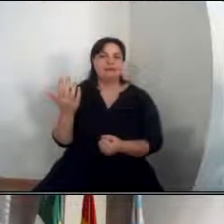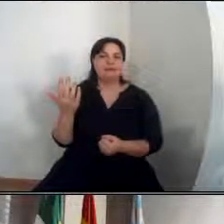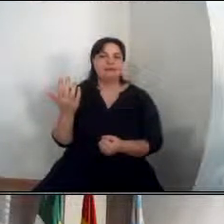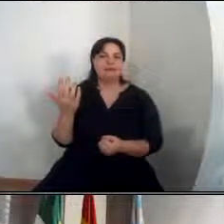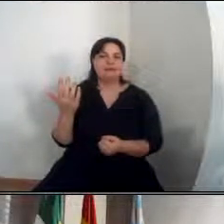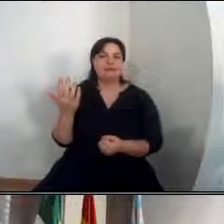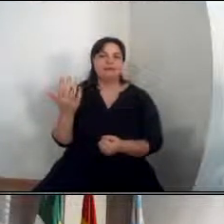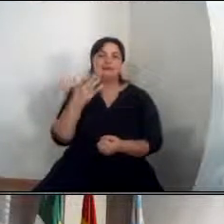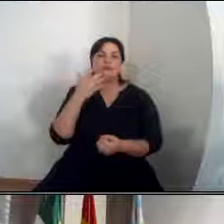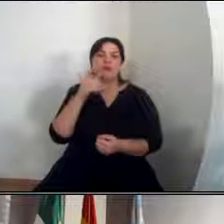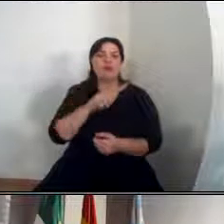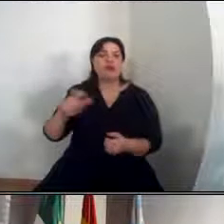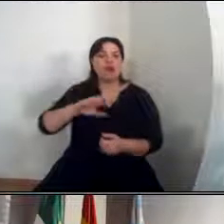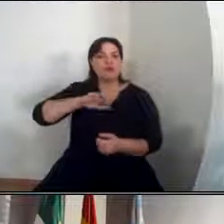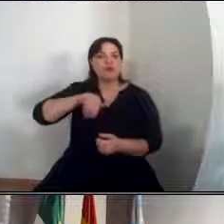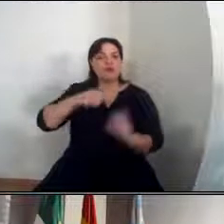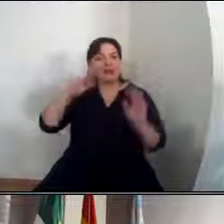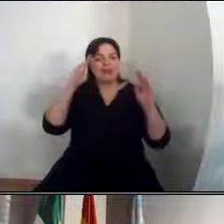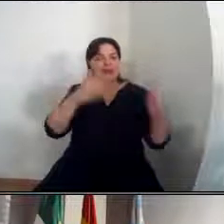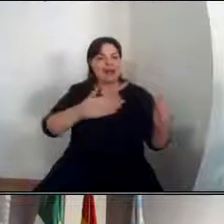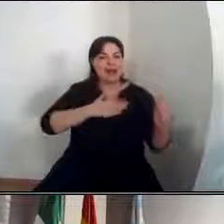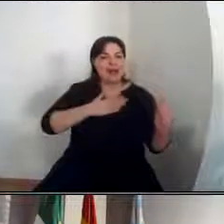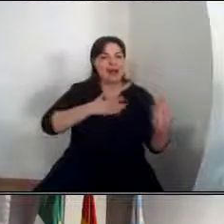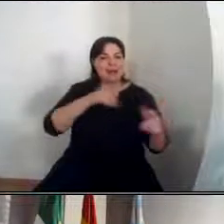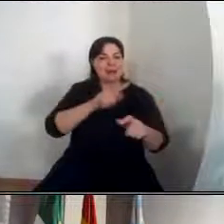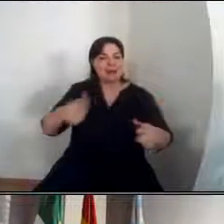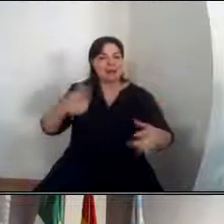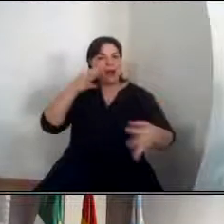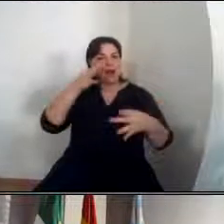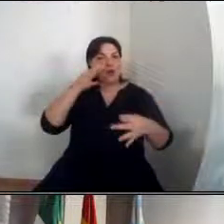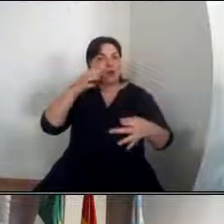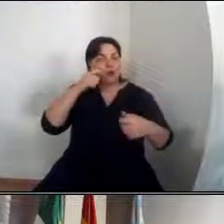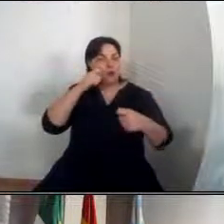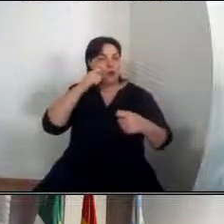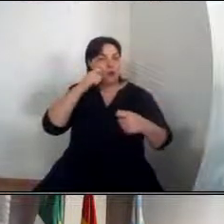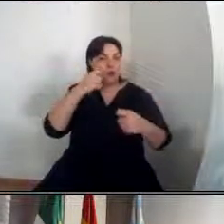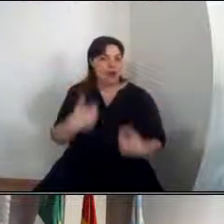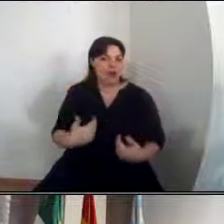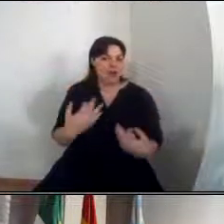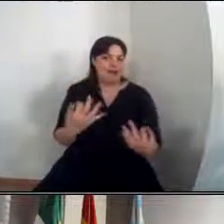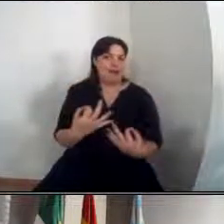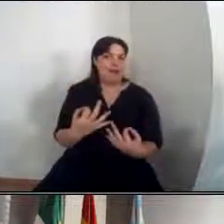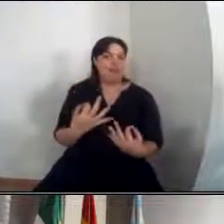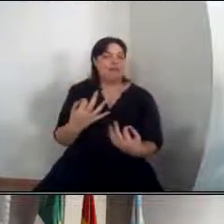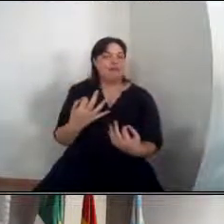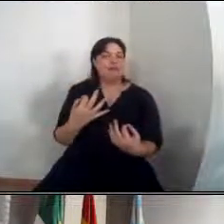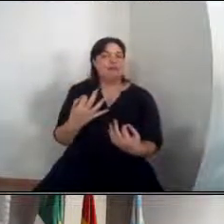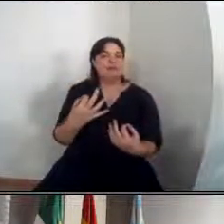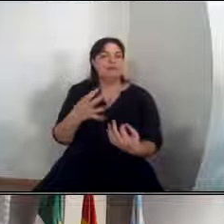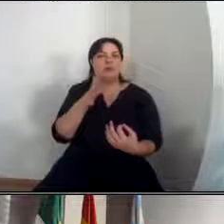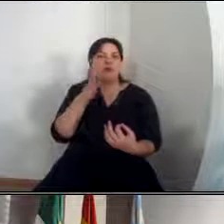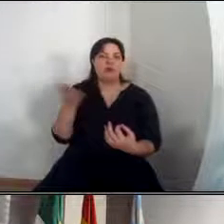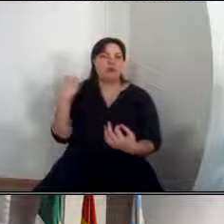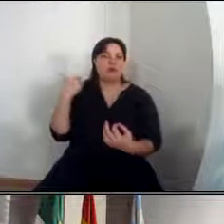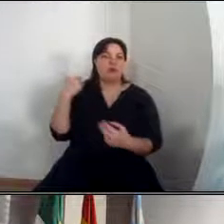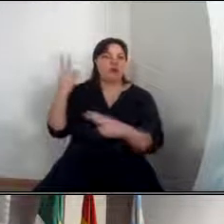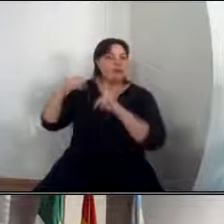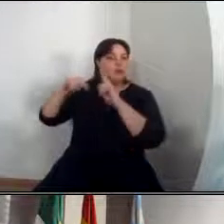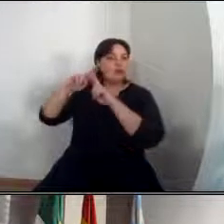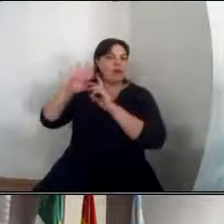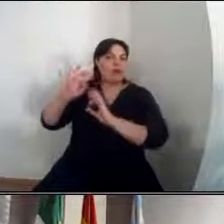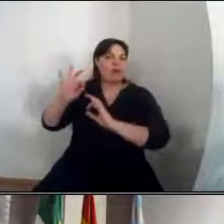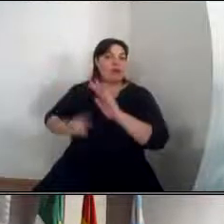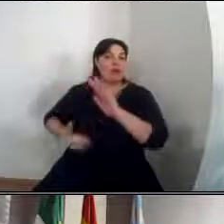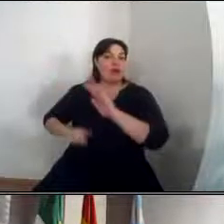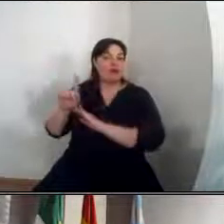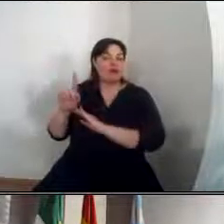de lo que es nuestra gente, de lo que son las personas. Yo fui hace ya unos años diputada de lo que es de desarrollo,